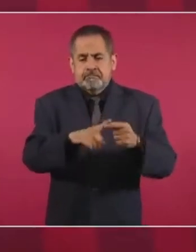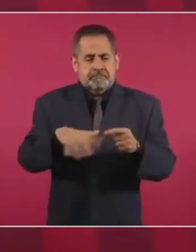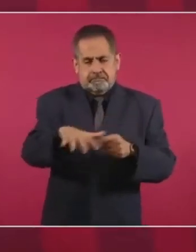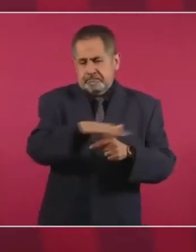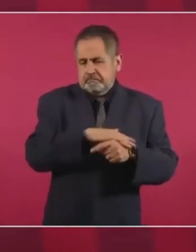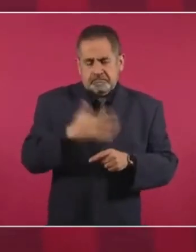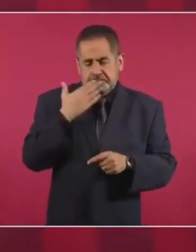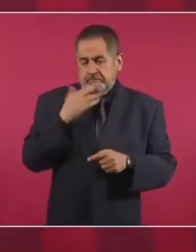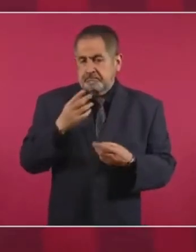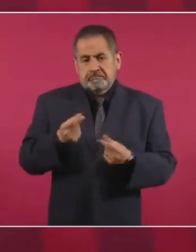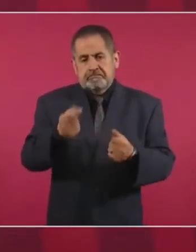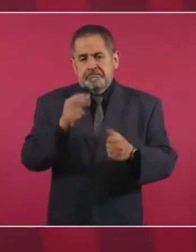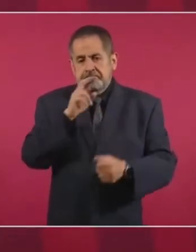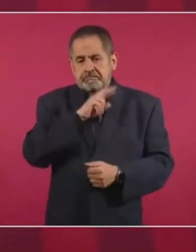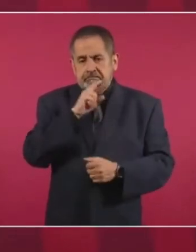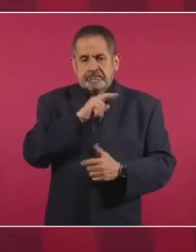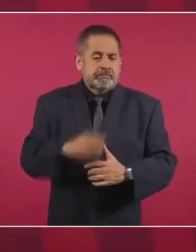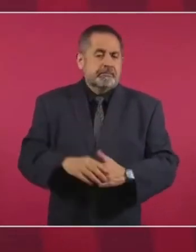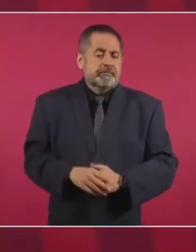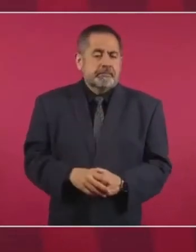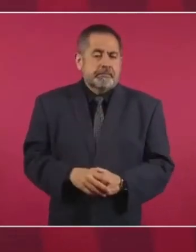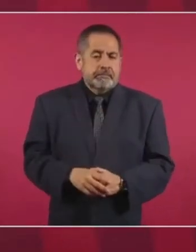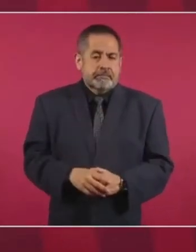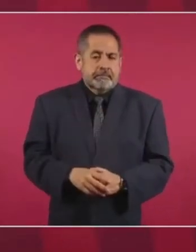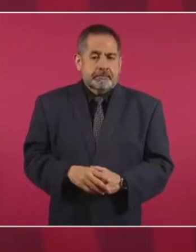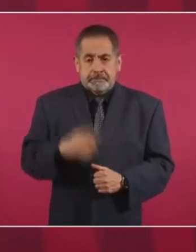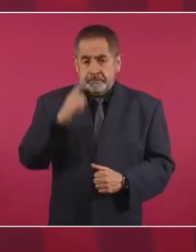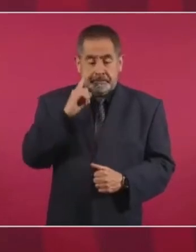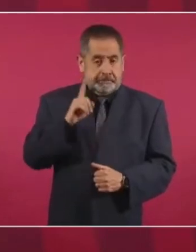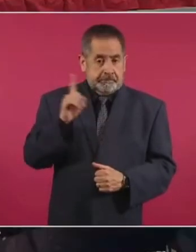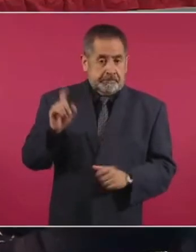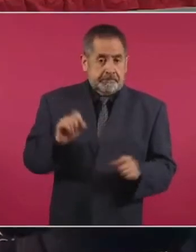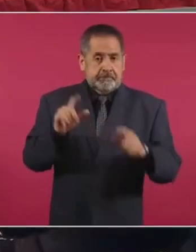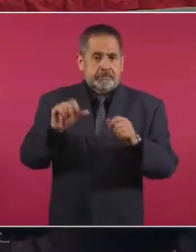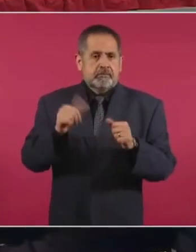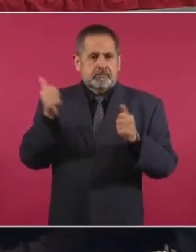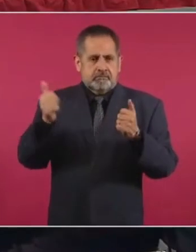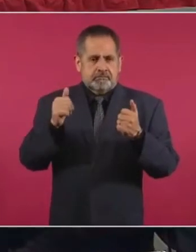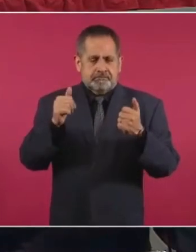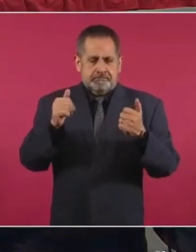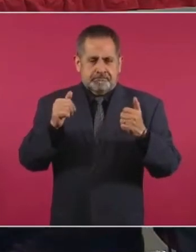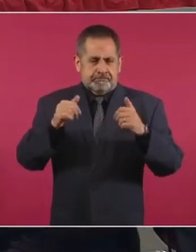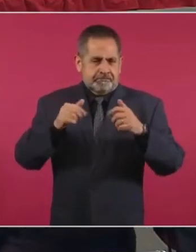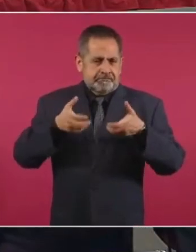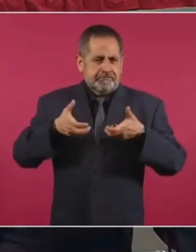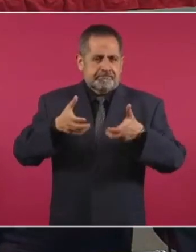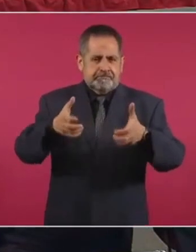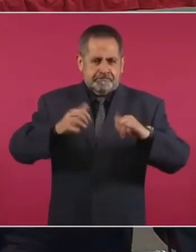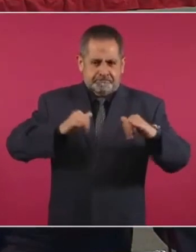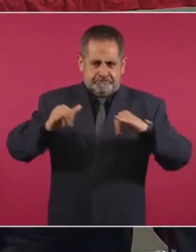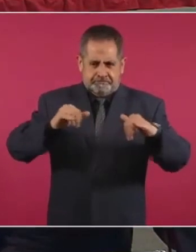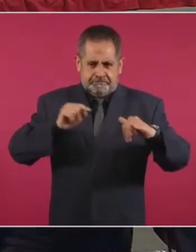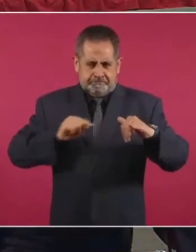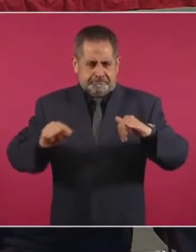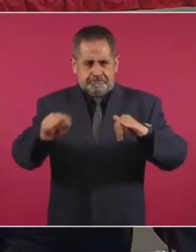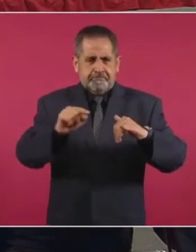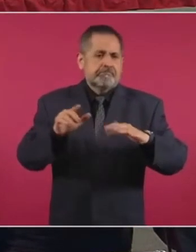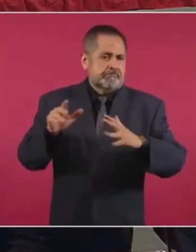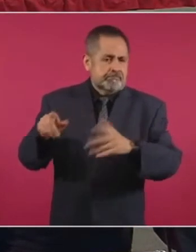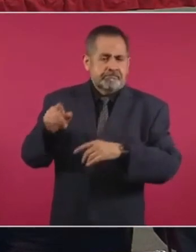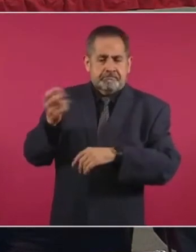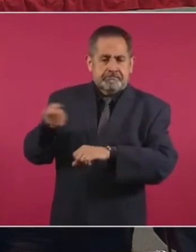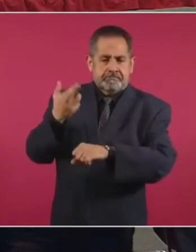esta zona. Adicionalmente, en esta lámina traemos algunas otras vialidades que está realizando o que ha realizado la